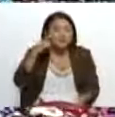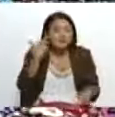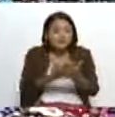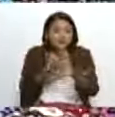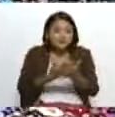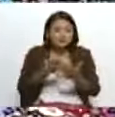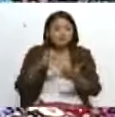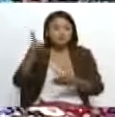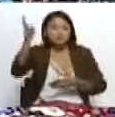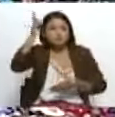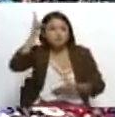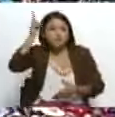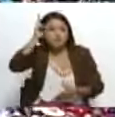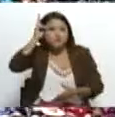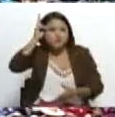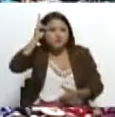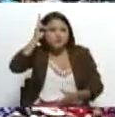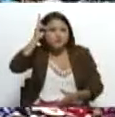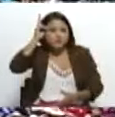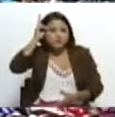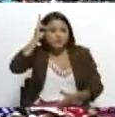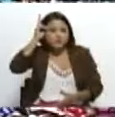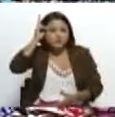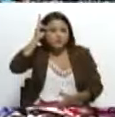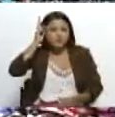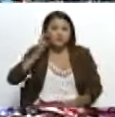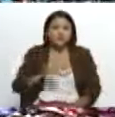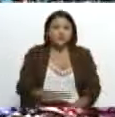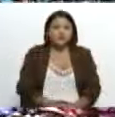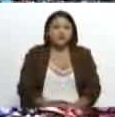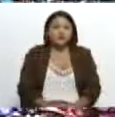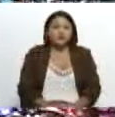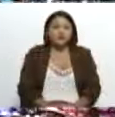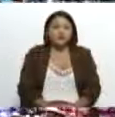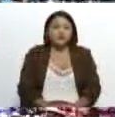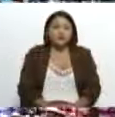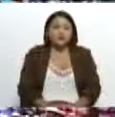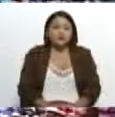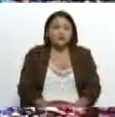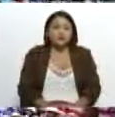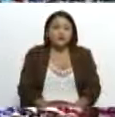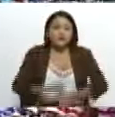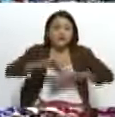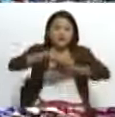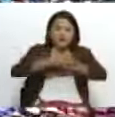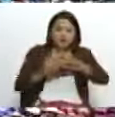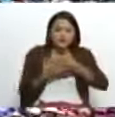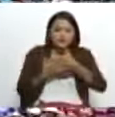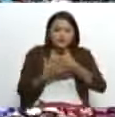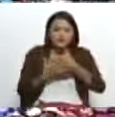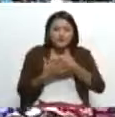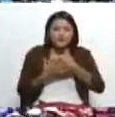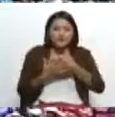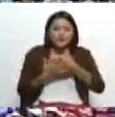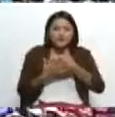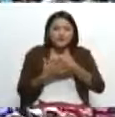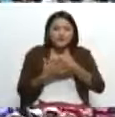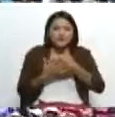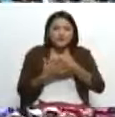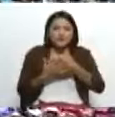pueblos indígenas, que nuestra gran Abya Yala, nuestro continente, fue